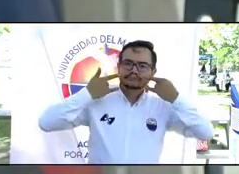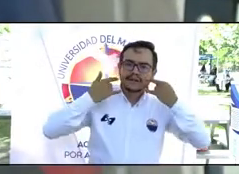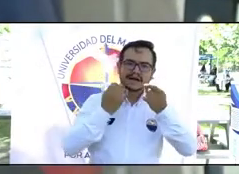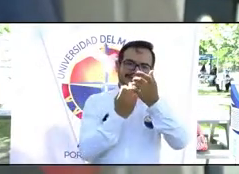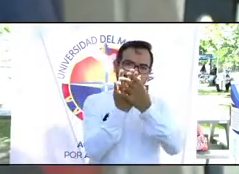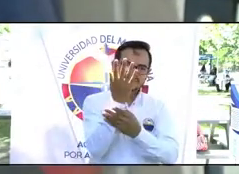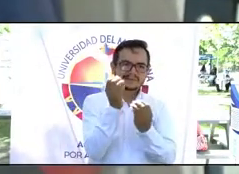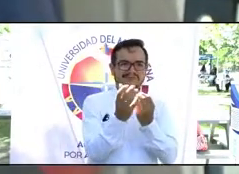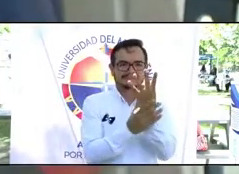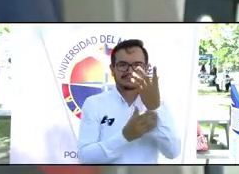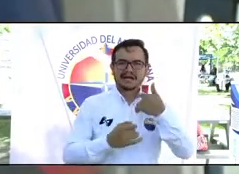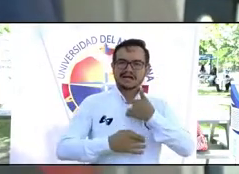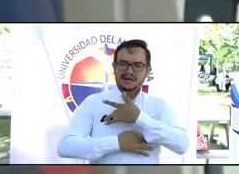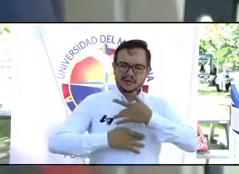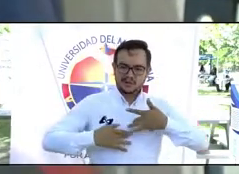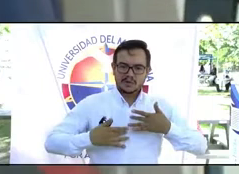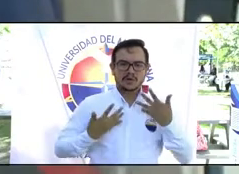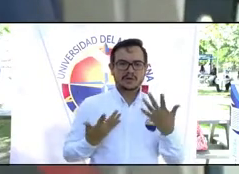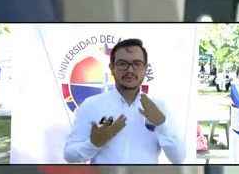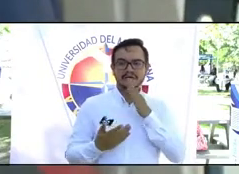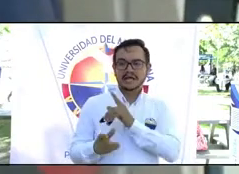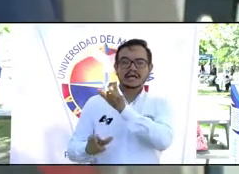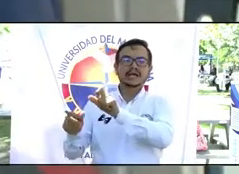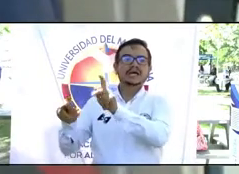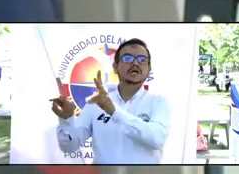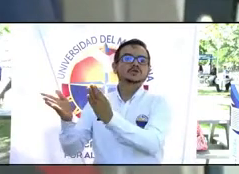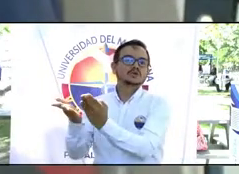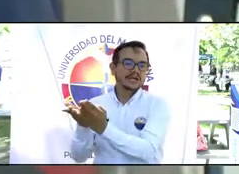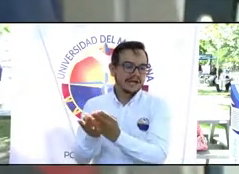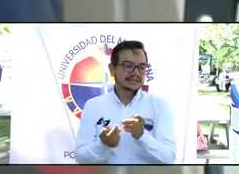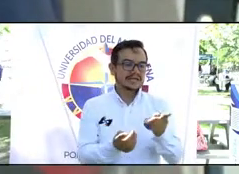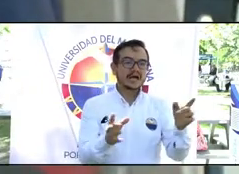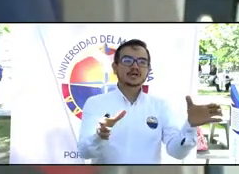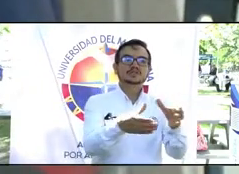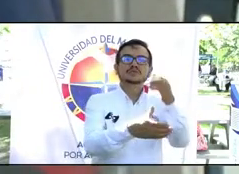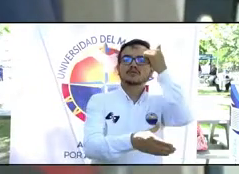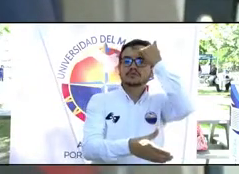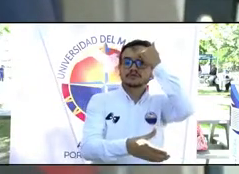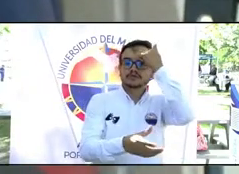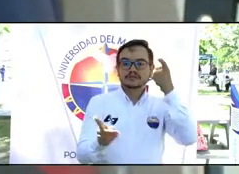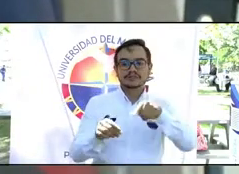los estudiantes, docentes y auxiliares que participan en este proceso.